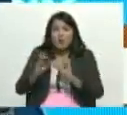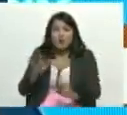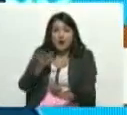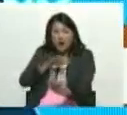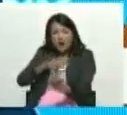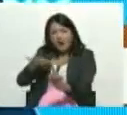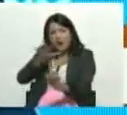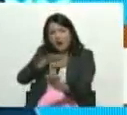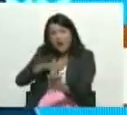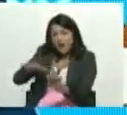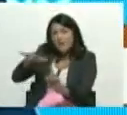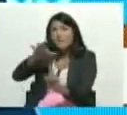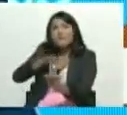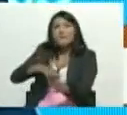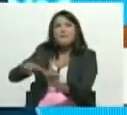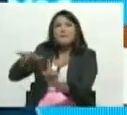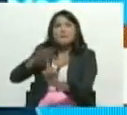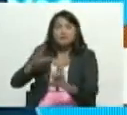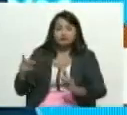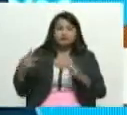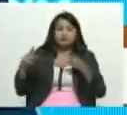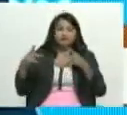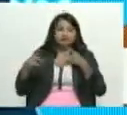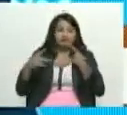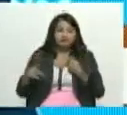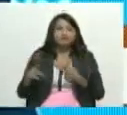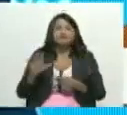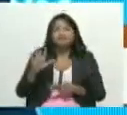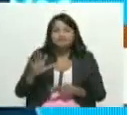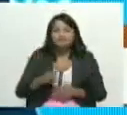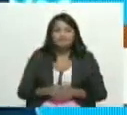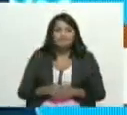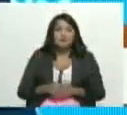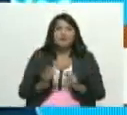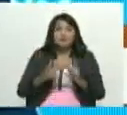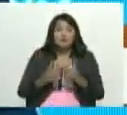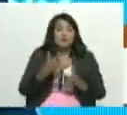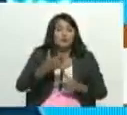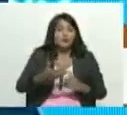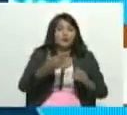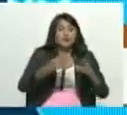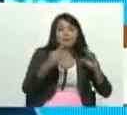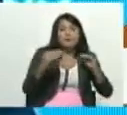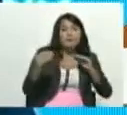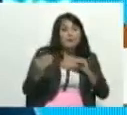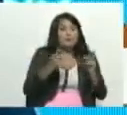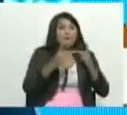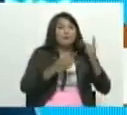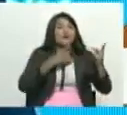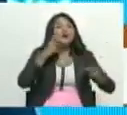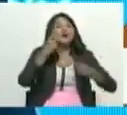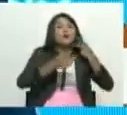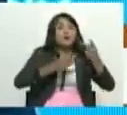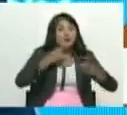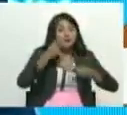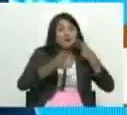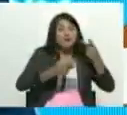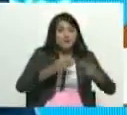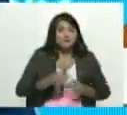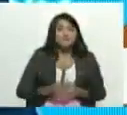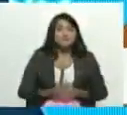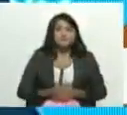que intentan seducir y usurpar la vía de la palabra la vida de la política para luego sustituir a